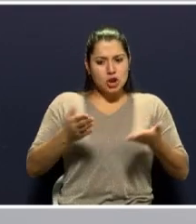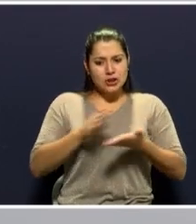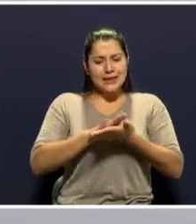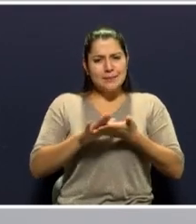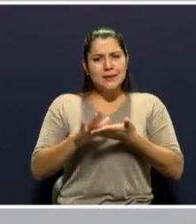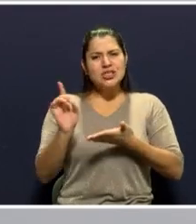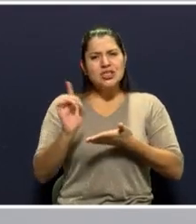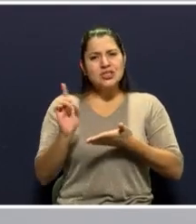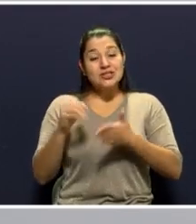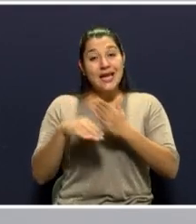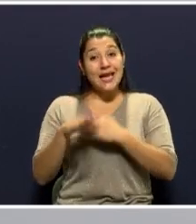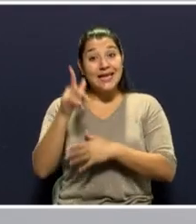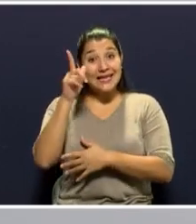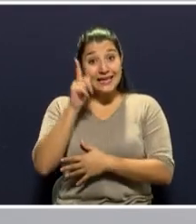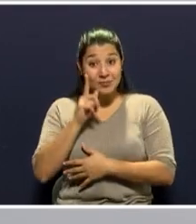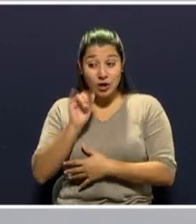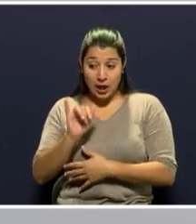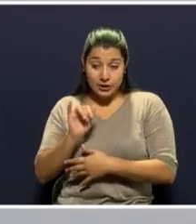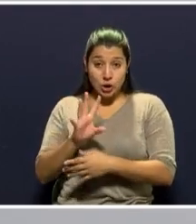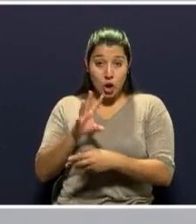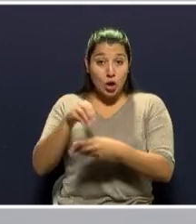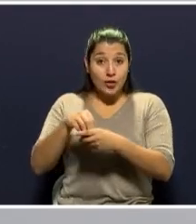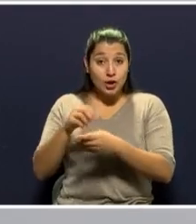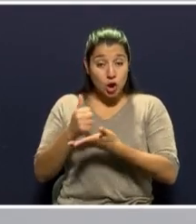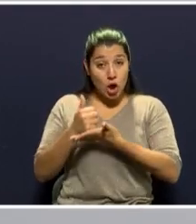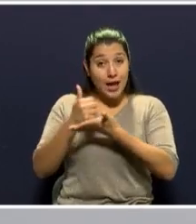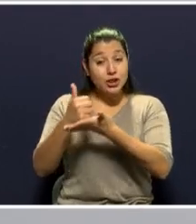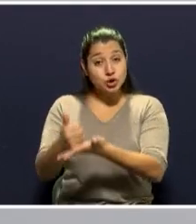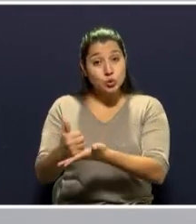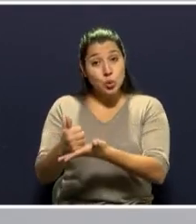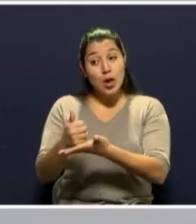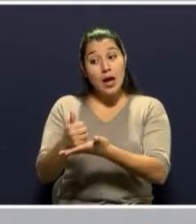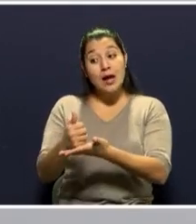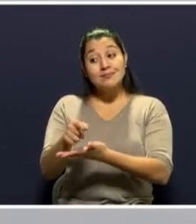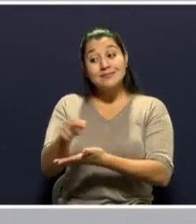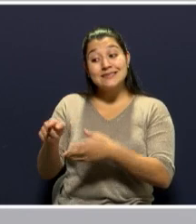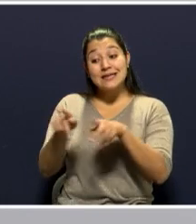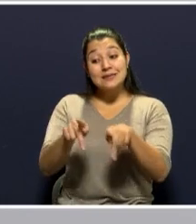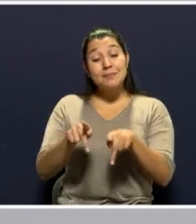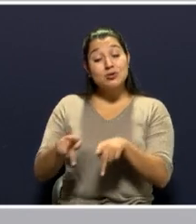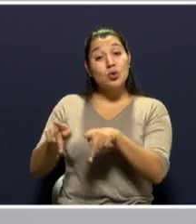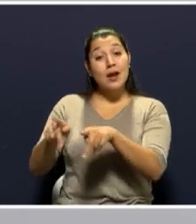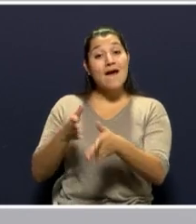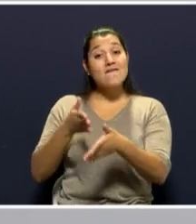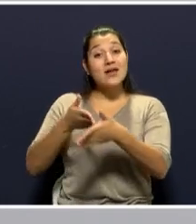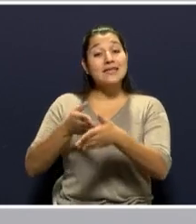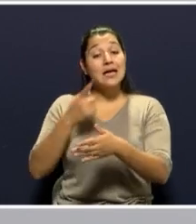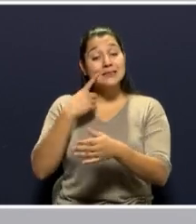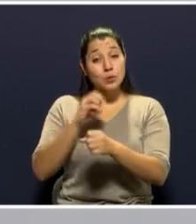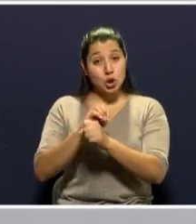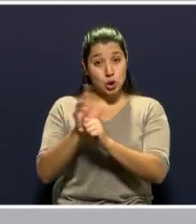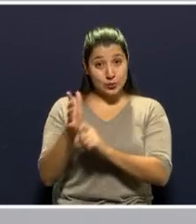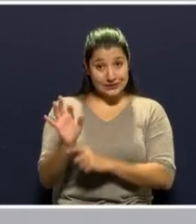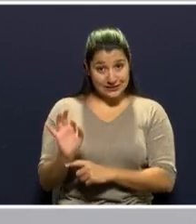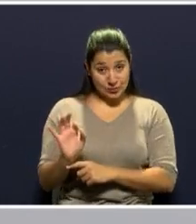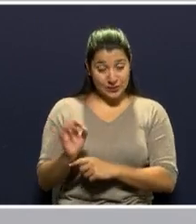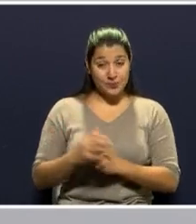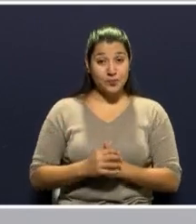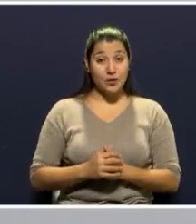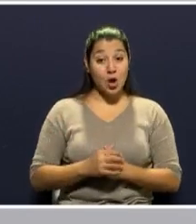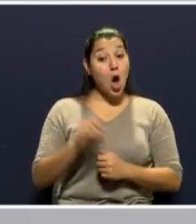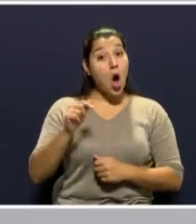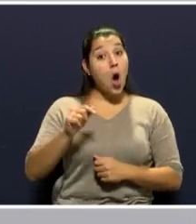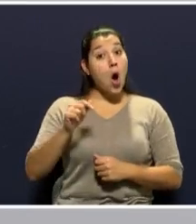Limón. Esto como parte de la ayuda a las personas afectadas por los impactos de la pandemia. Solo este jueves